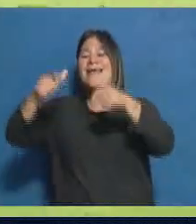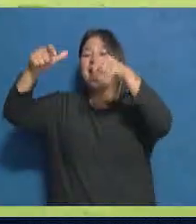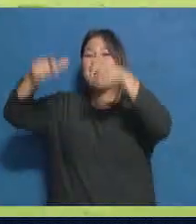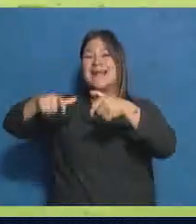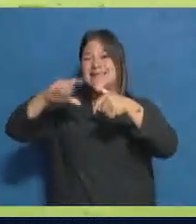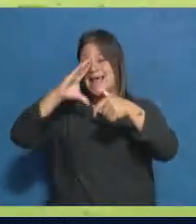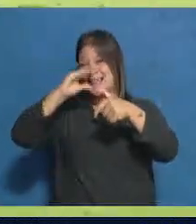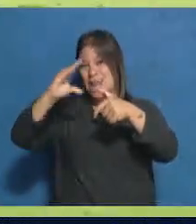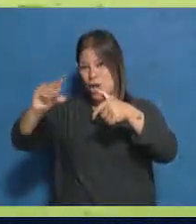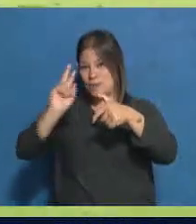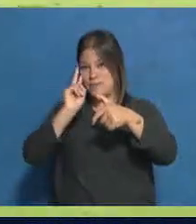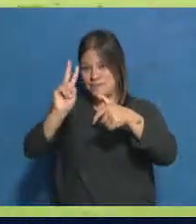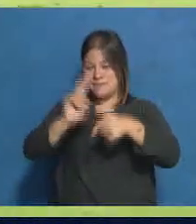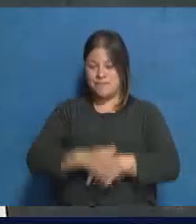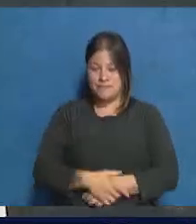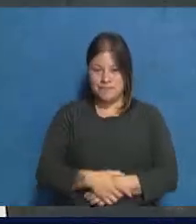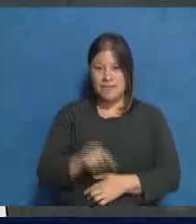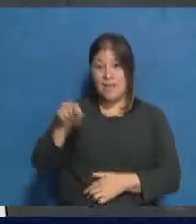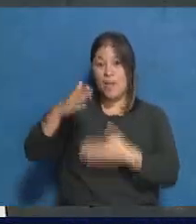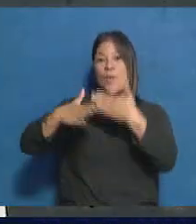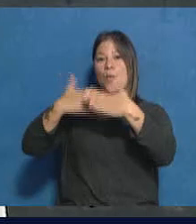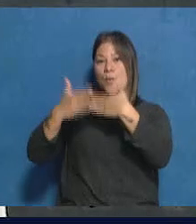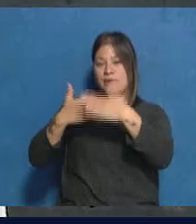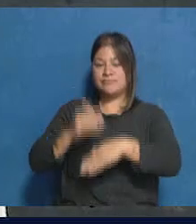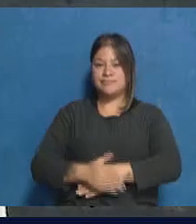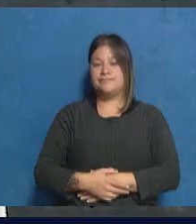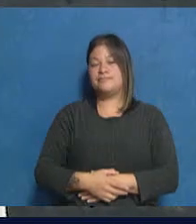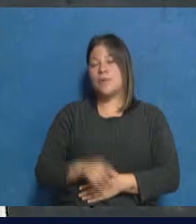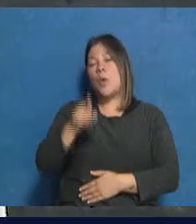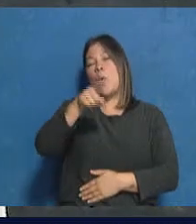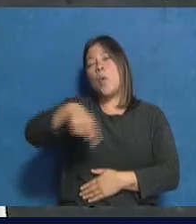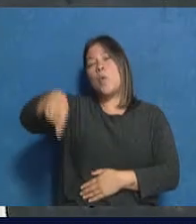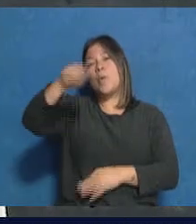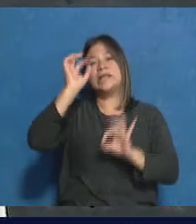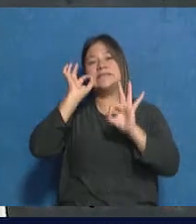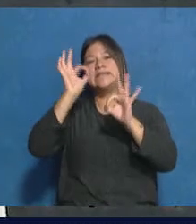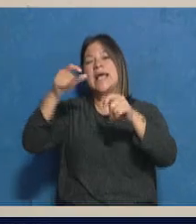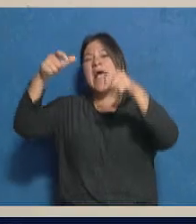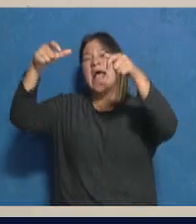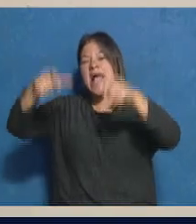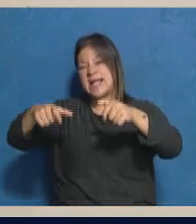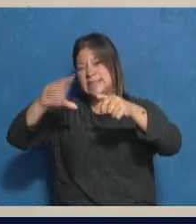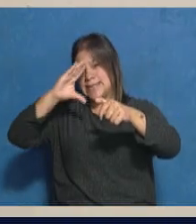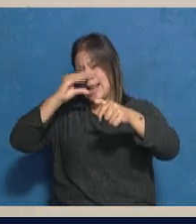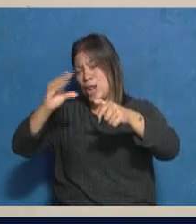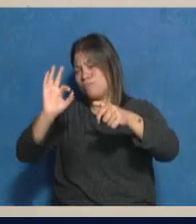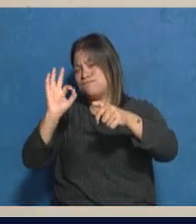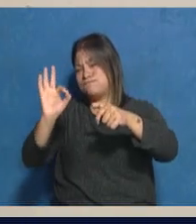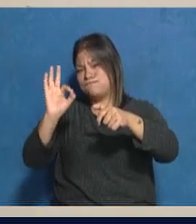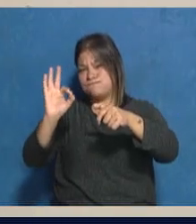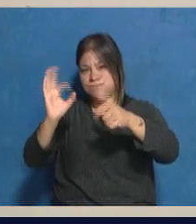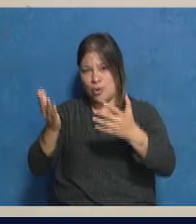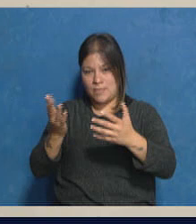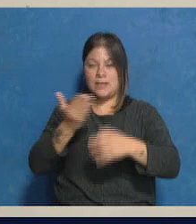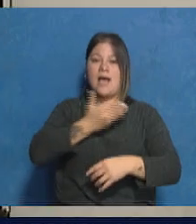cancha del Lobo. Allí tienen las imágenes. Ustedes saben, el Víctor Antonio Legrotagle es un estadio con todos los requerimientos que tiene